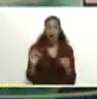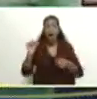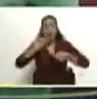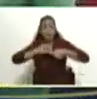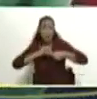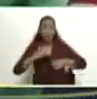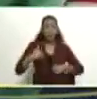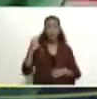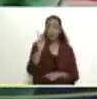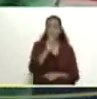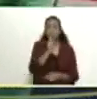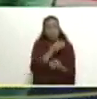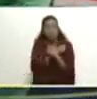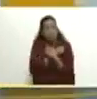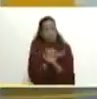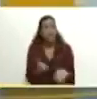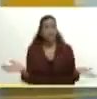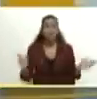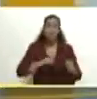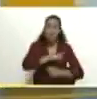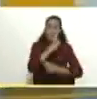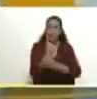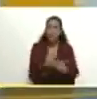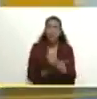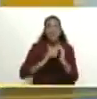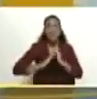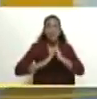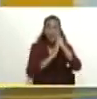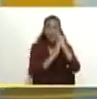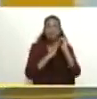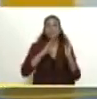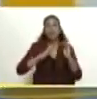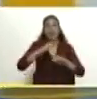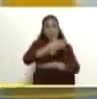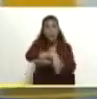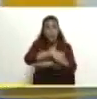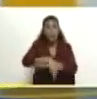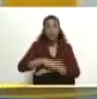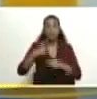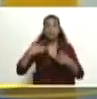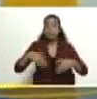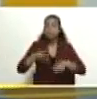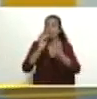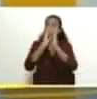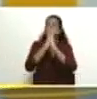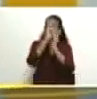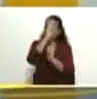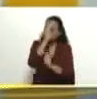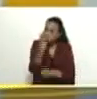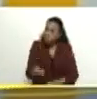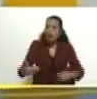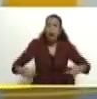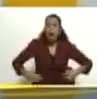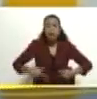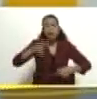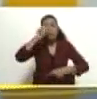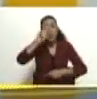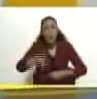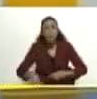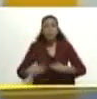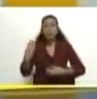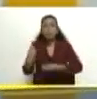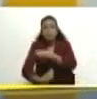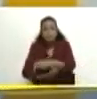nuestras mujeres, de nuestros hombres, del poder popular, de los líderes de calle, a quien hacemos un gran reconocimiento por el esfuerzo que han